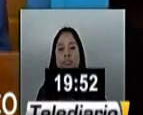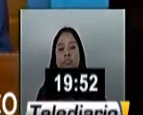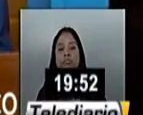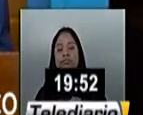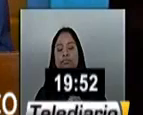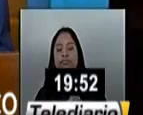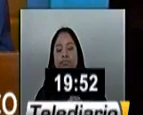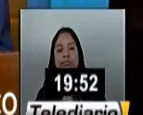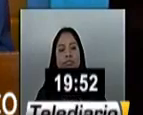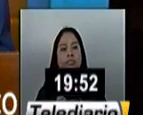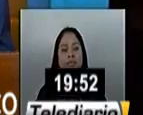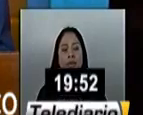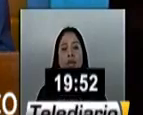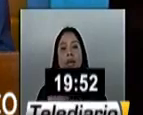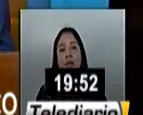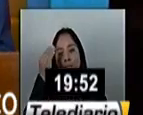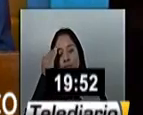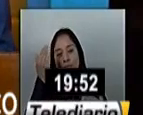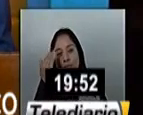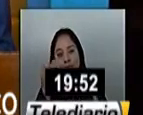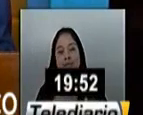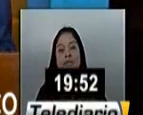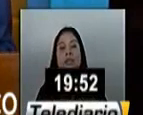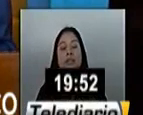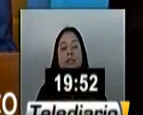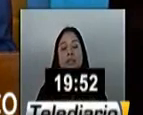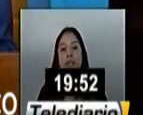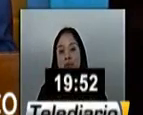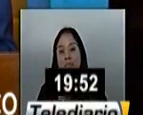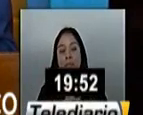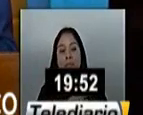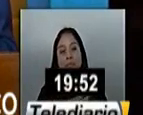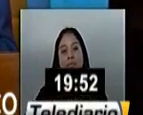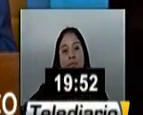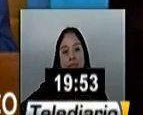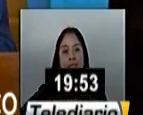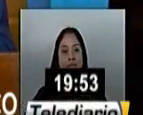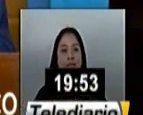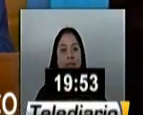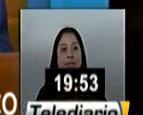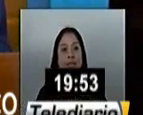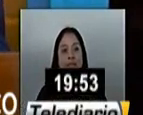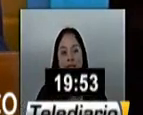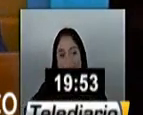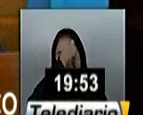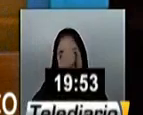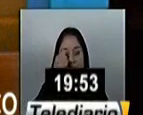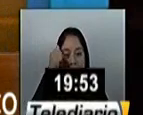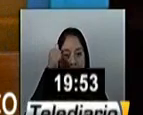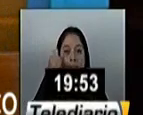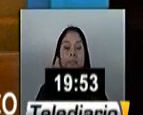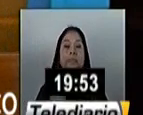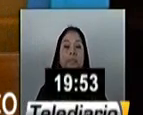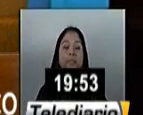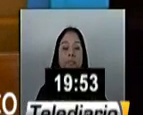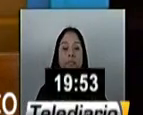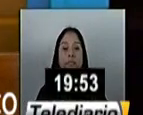agradecemos mucho el presidente alejandro giammatei